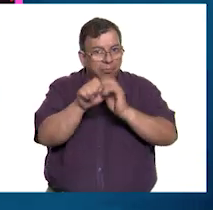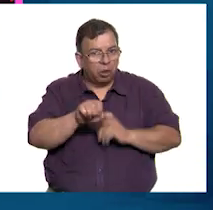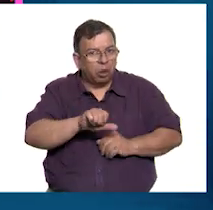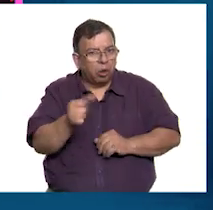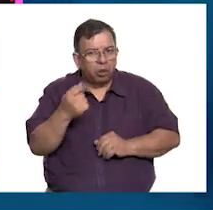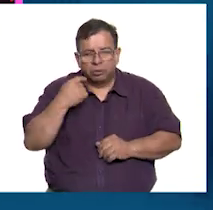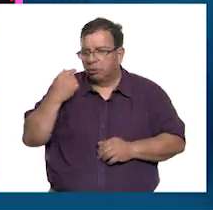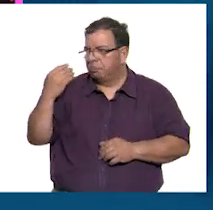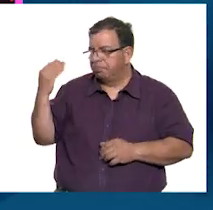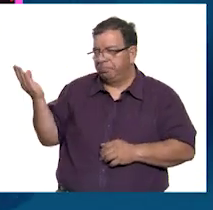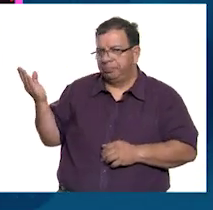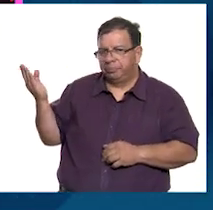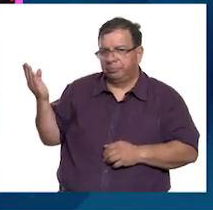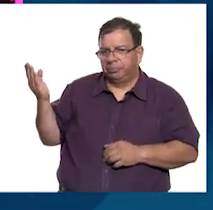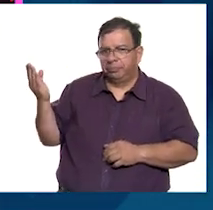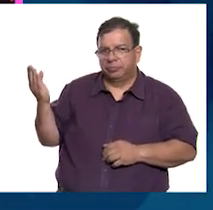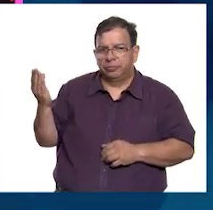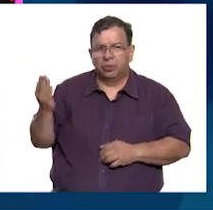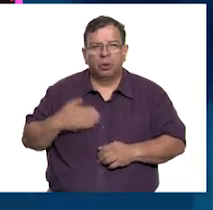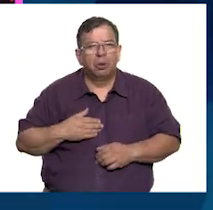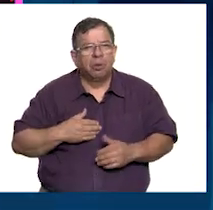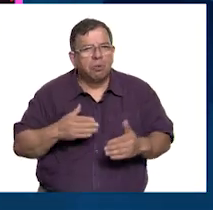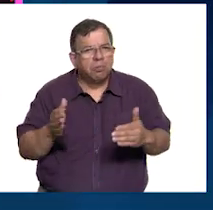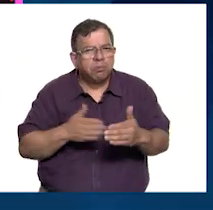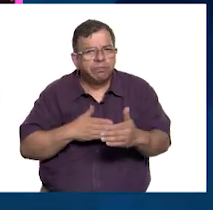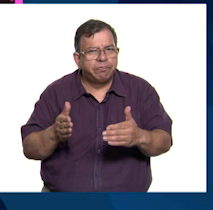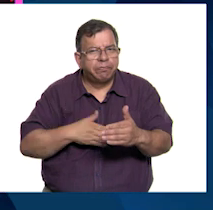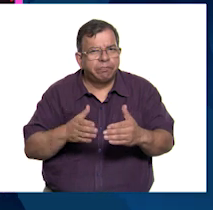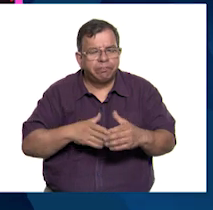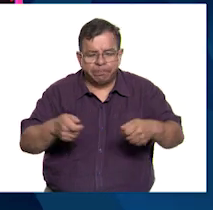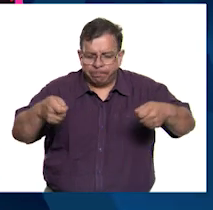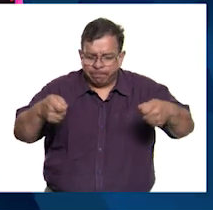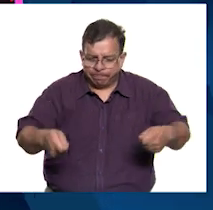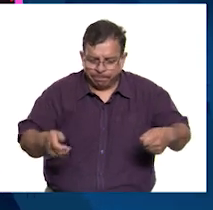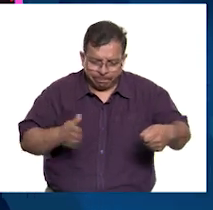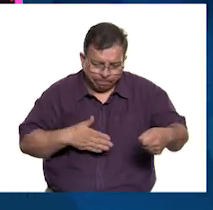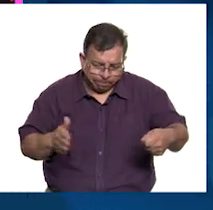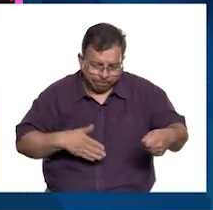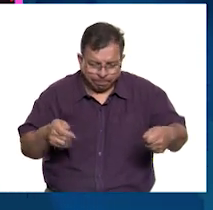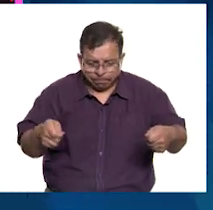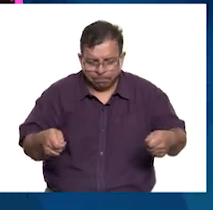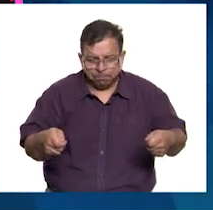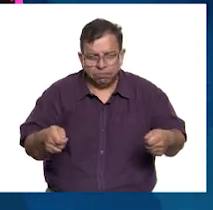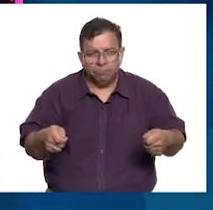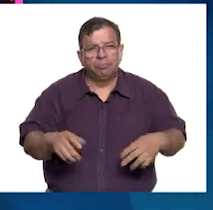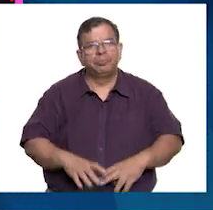de convección es al cocinar algo en una olla.